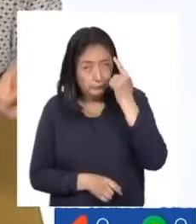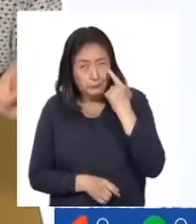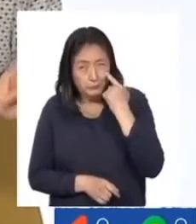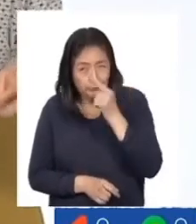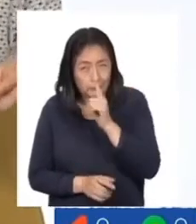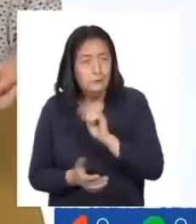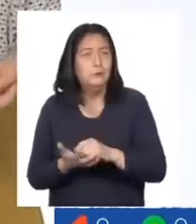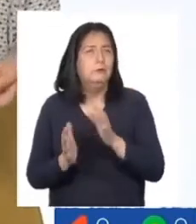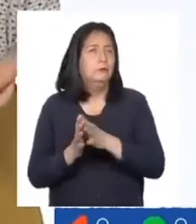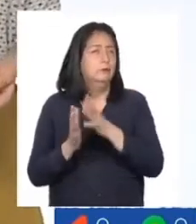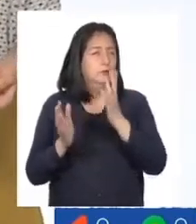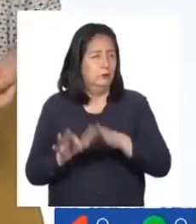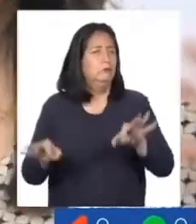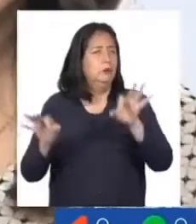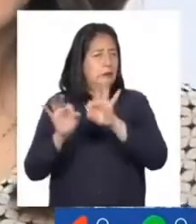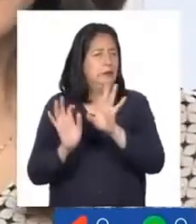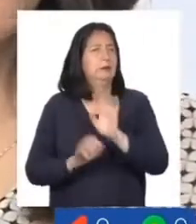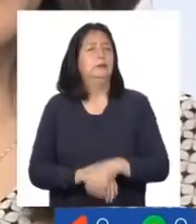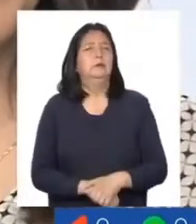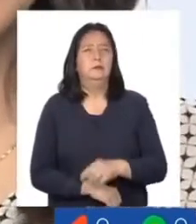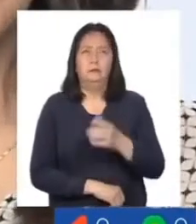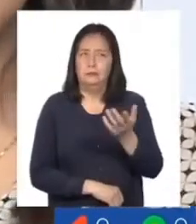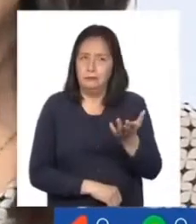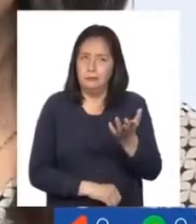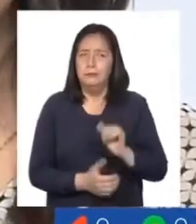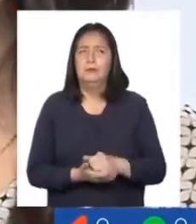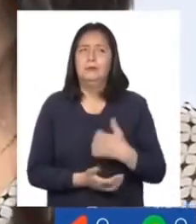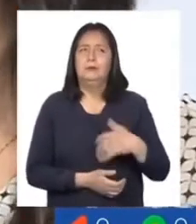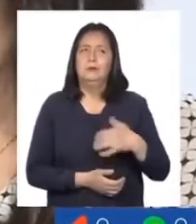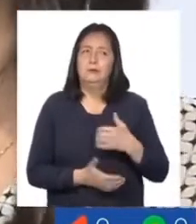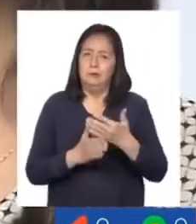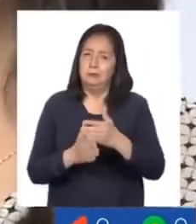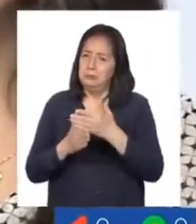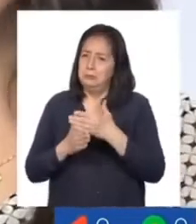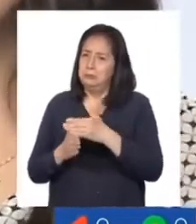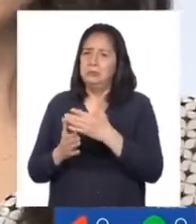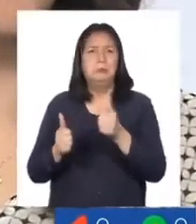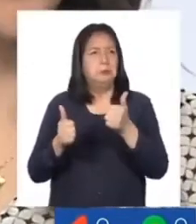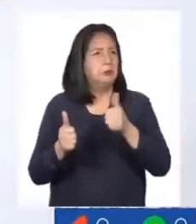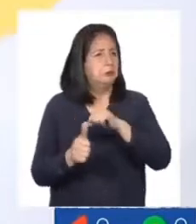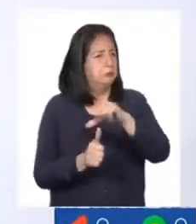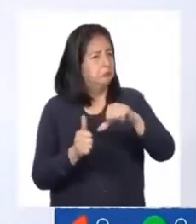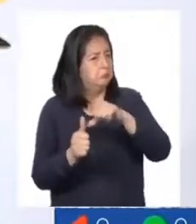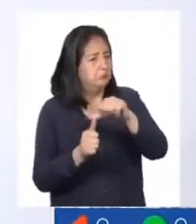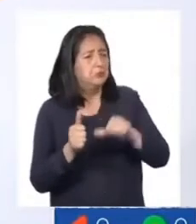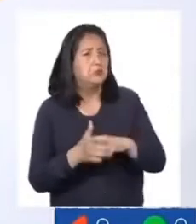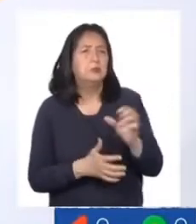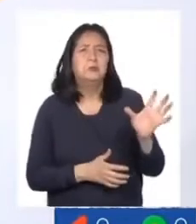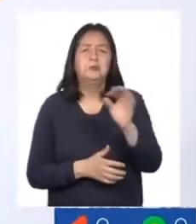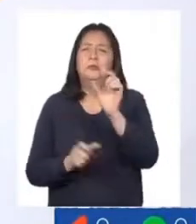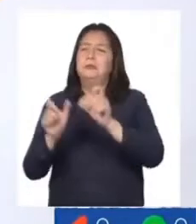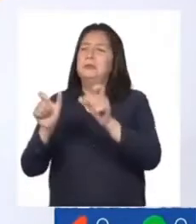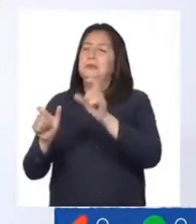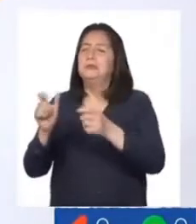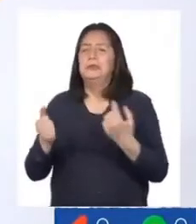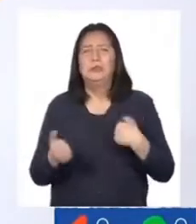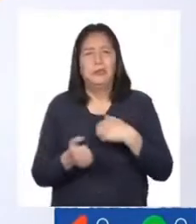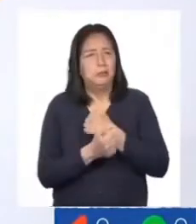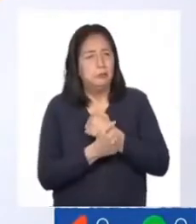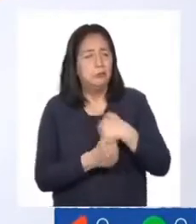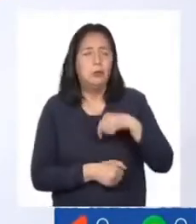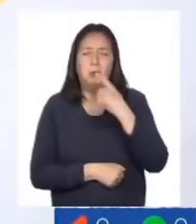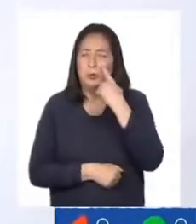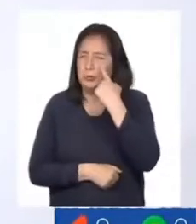es sumamente importante. De esta forma, estamos conviviendo de manera armónica con todas las personas que queremos o